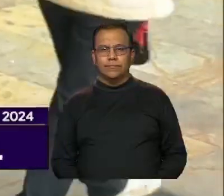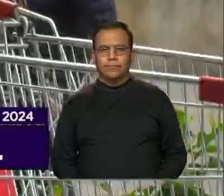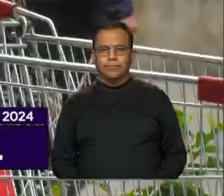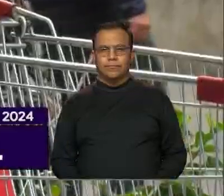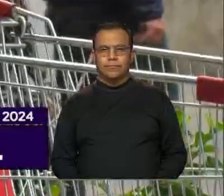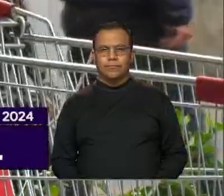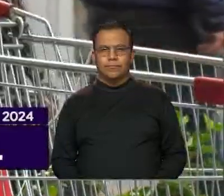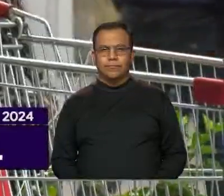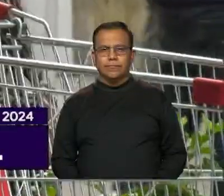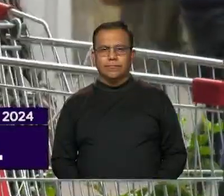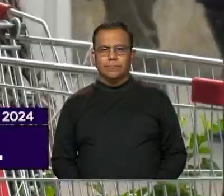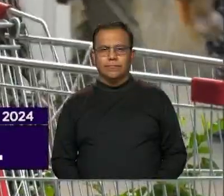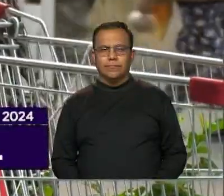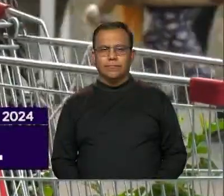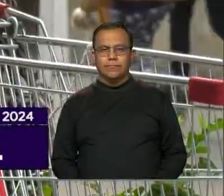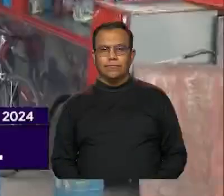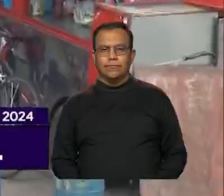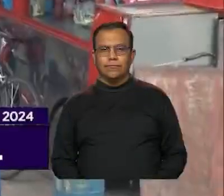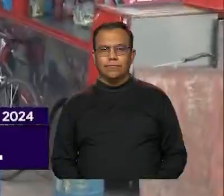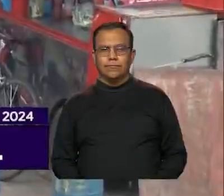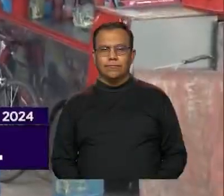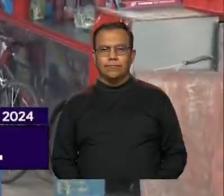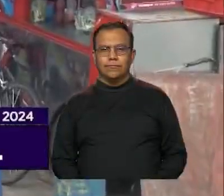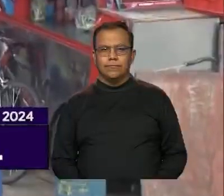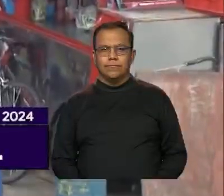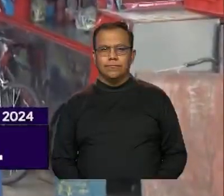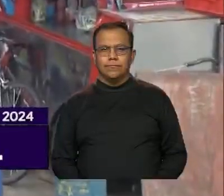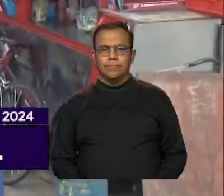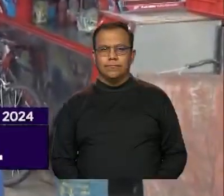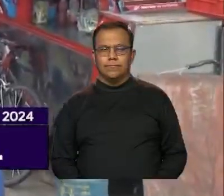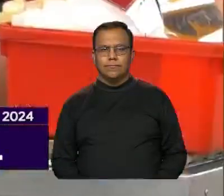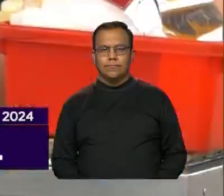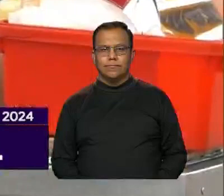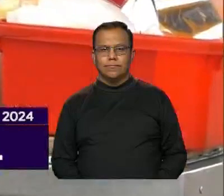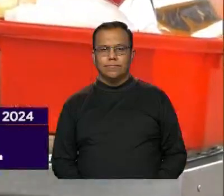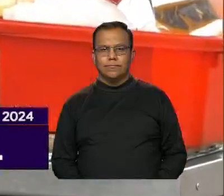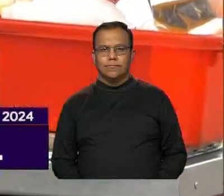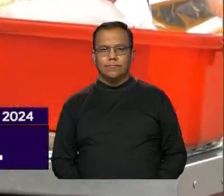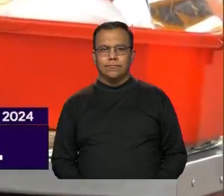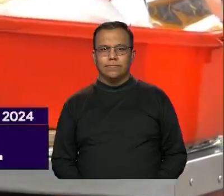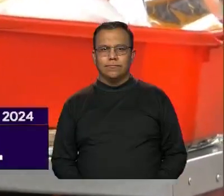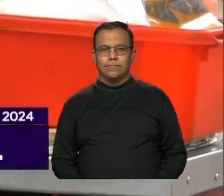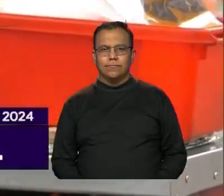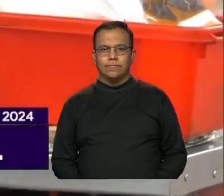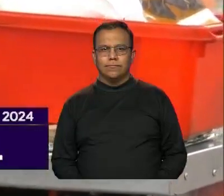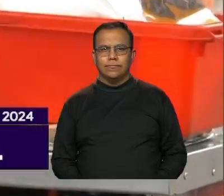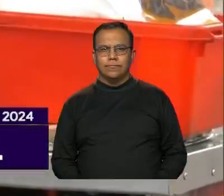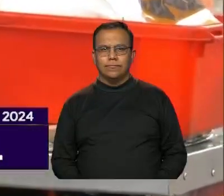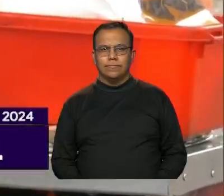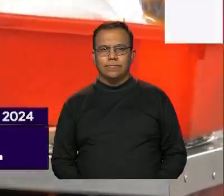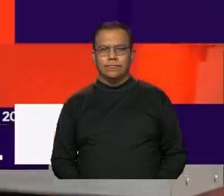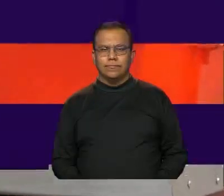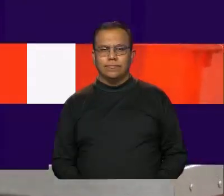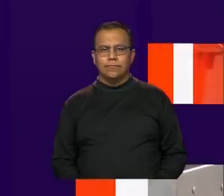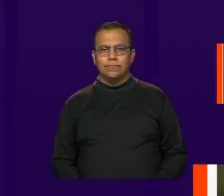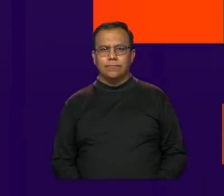revisamos las políticas públicas actuales para las garantías de su labor y escuchamos sus expectativas.